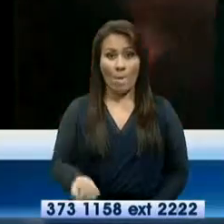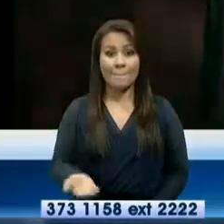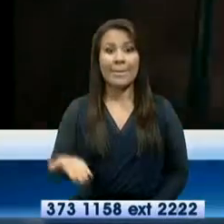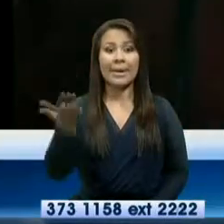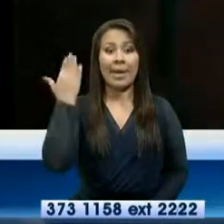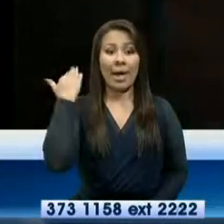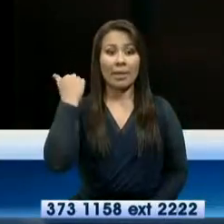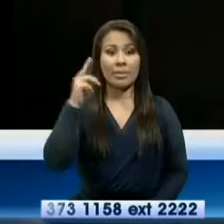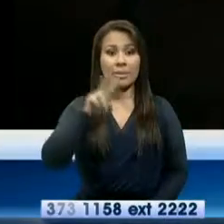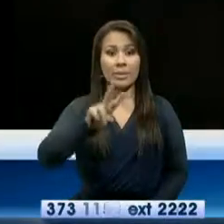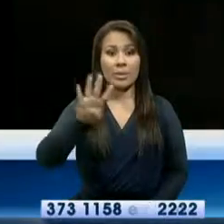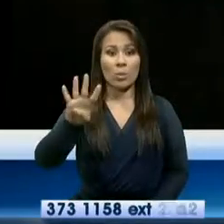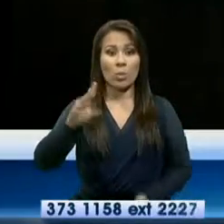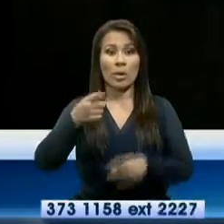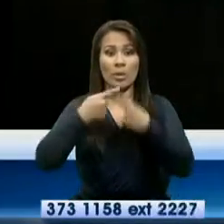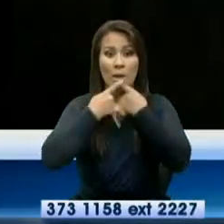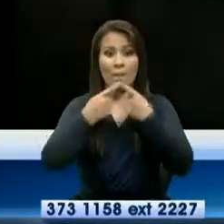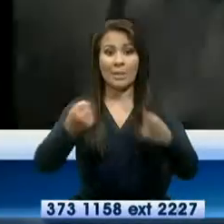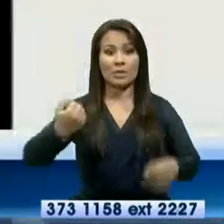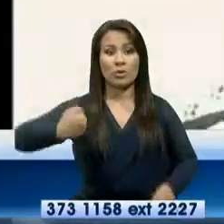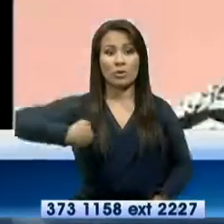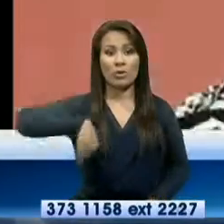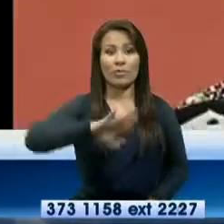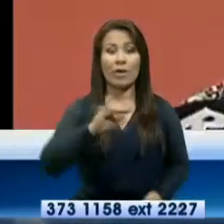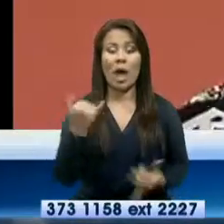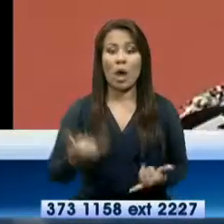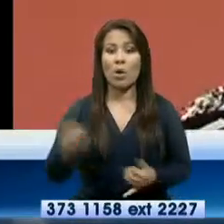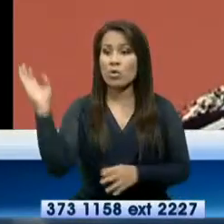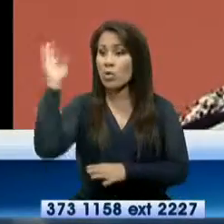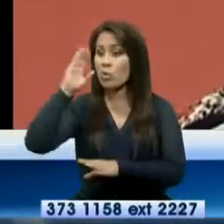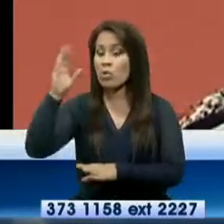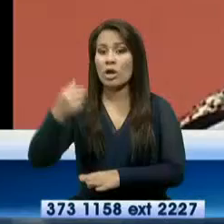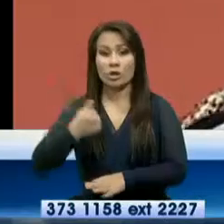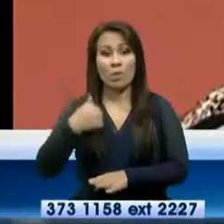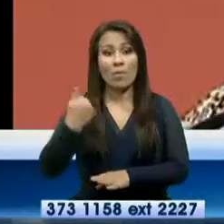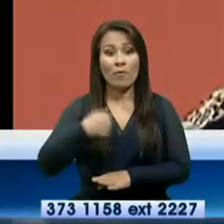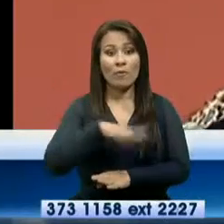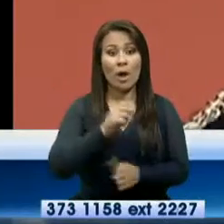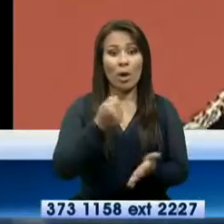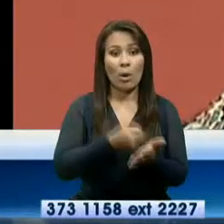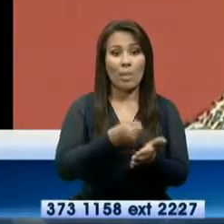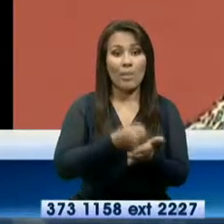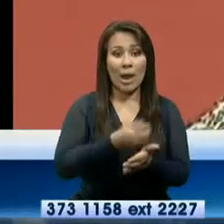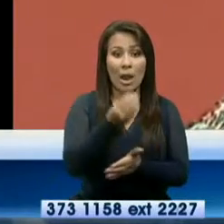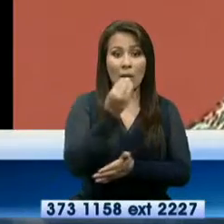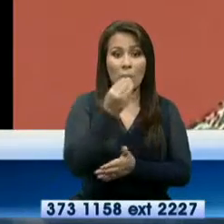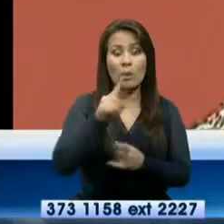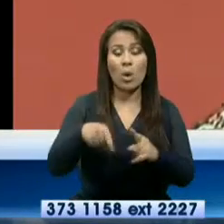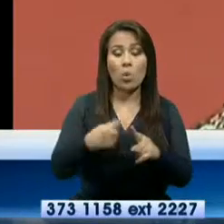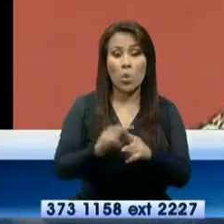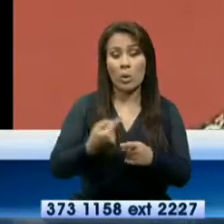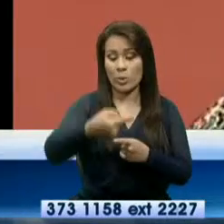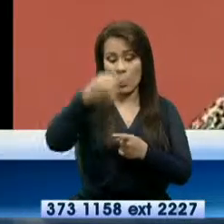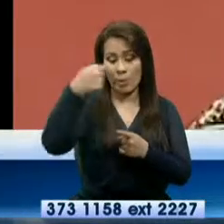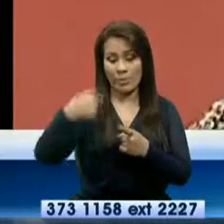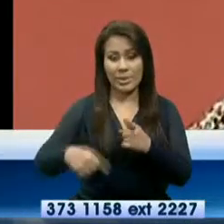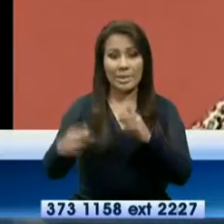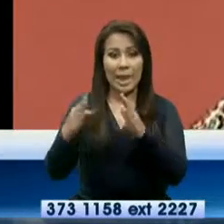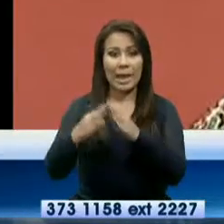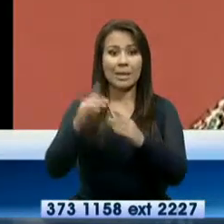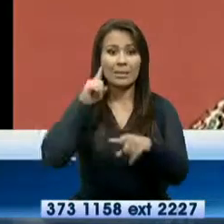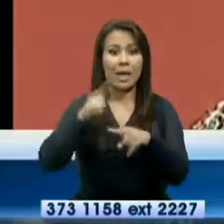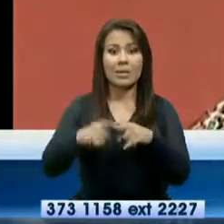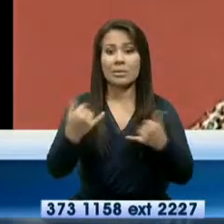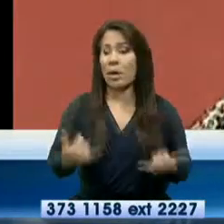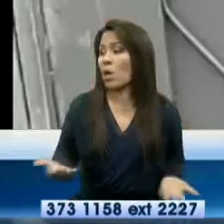24 de marzo y no regresó más. Yo salí a comprar la comida y cuando yo regresé, hasta la vez no se